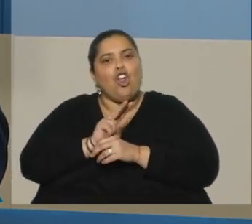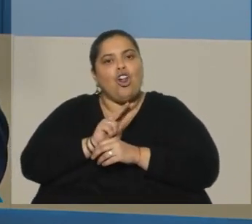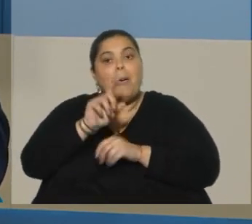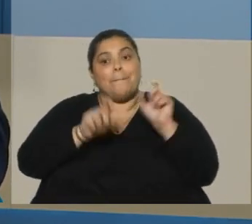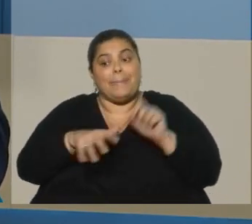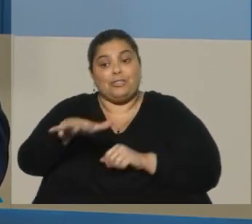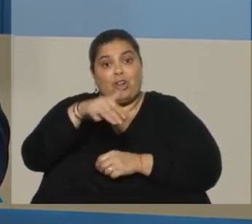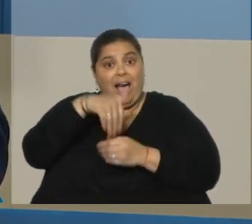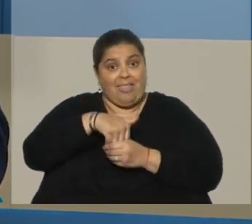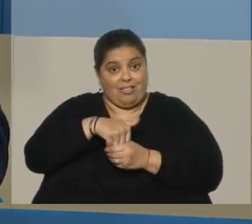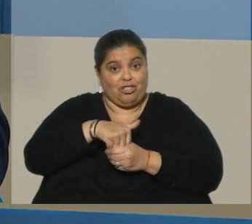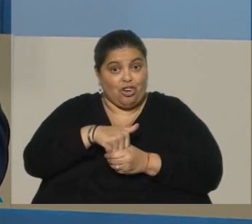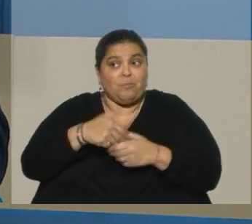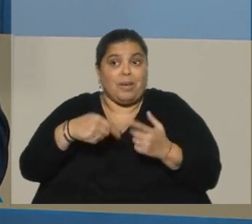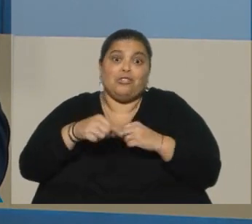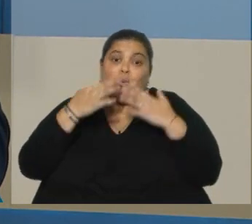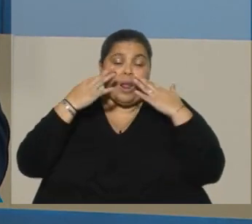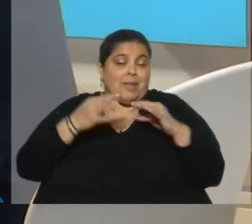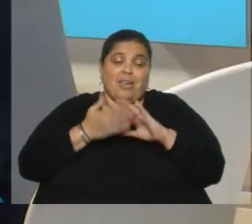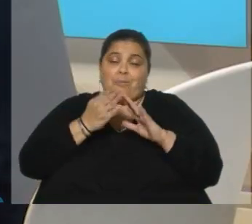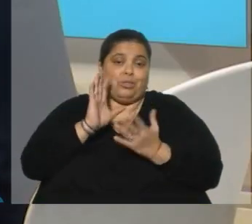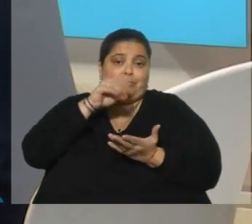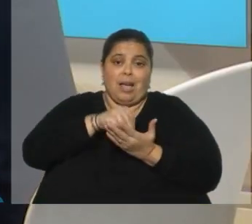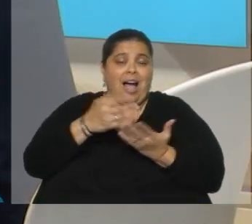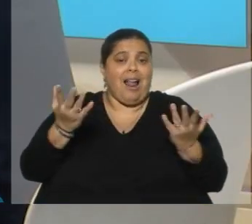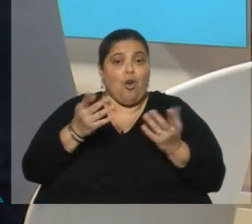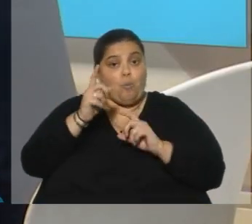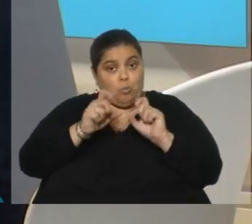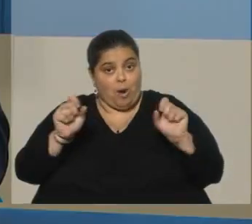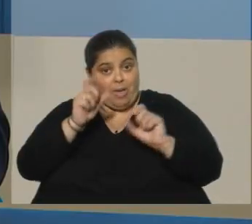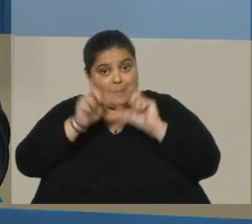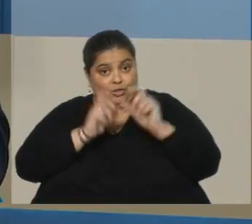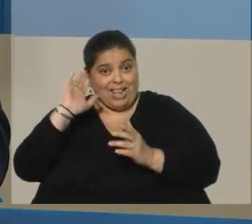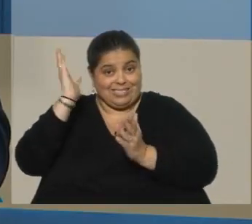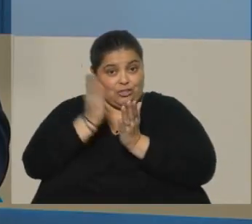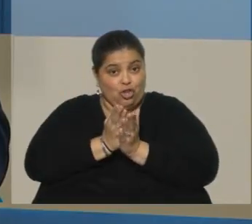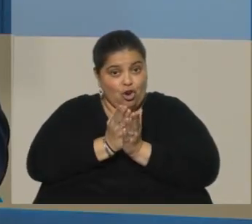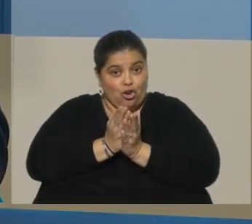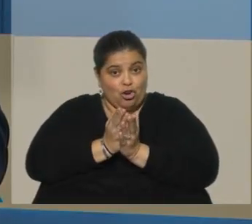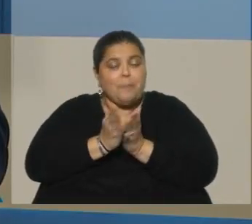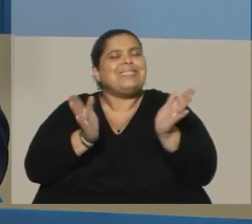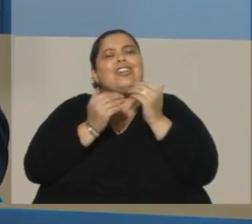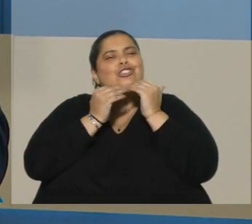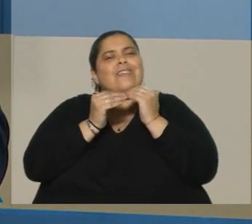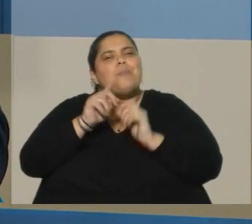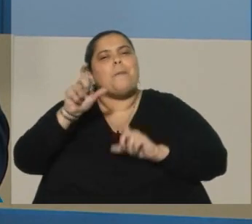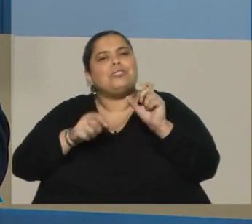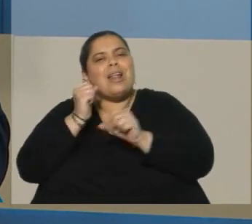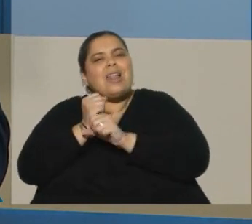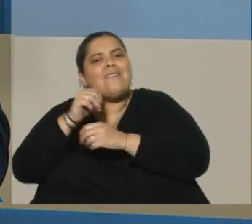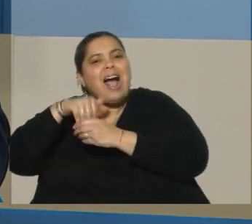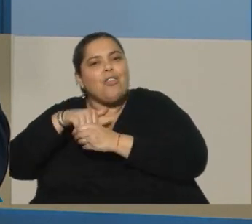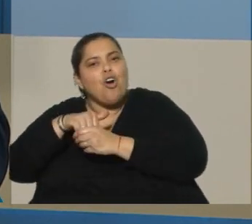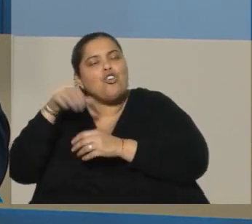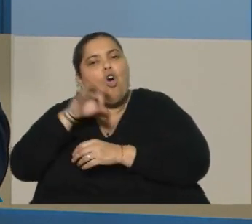bueno, seguramente tomemos alguna acción diferente en el futuro. ¿Puede haber personas sancionadas igual? Lo que pasa es que no sabemos si es una persona de adentro o si es